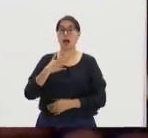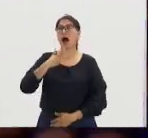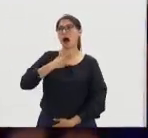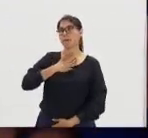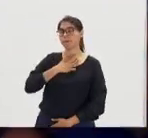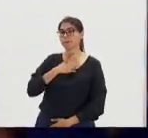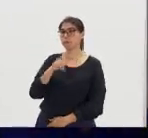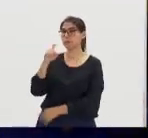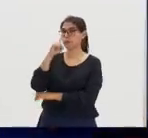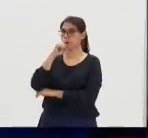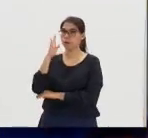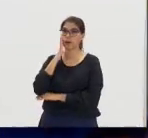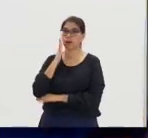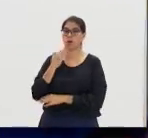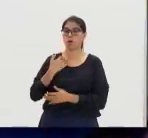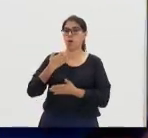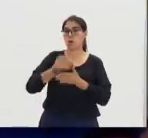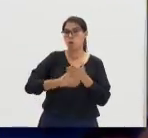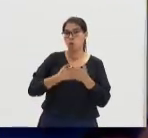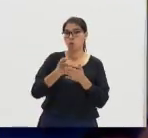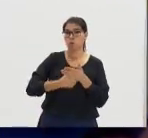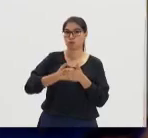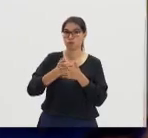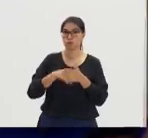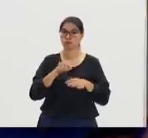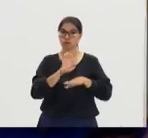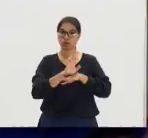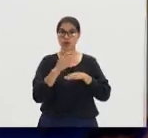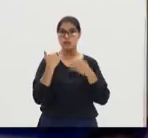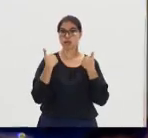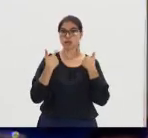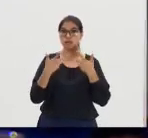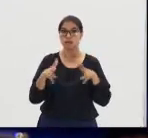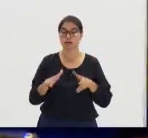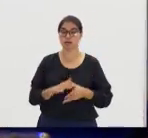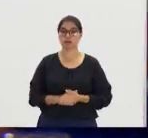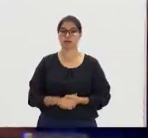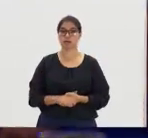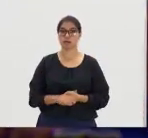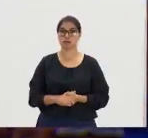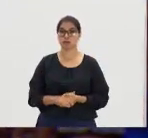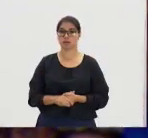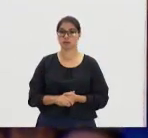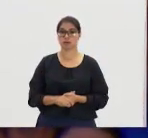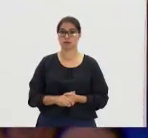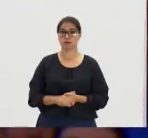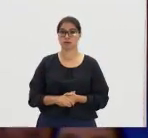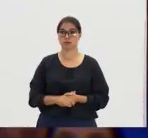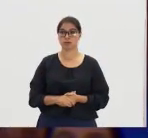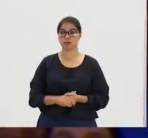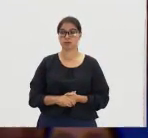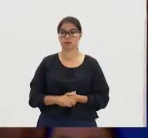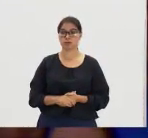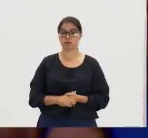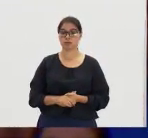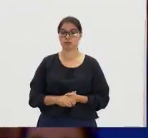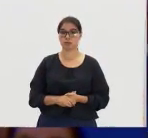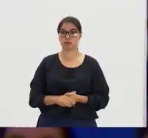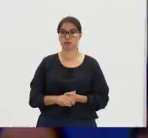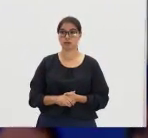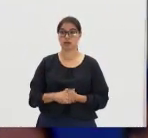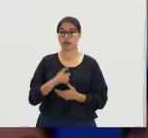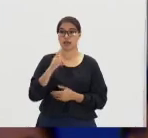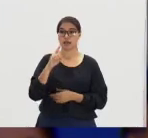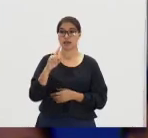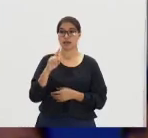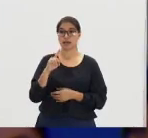sido súper emprendedores. Y le dije: ¿cuál crees que ha sido la maldición más grande de tus papás? Que me dijeron: el negocio es primero y